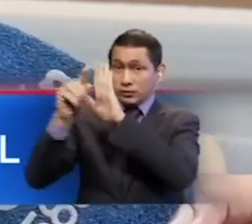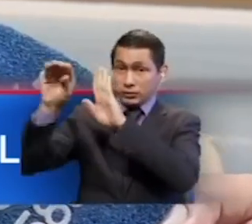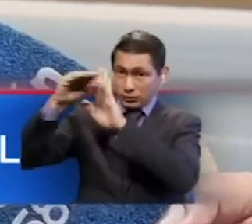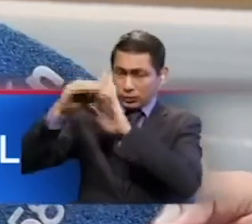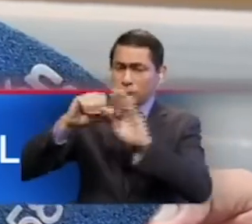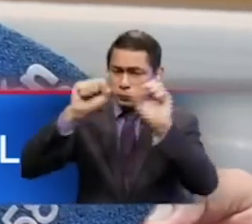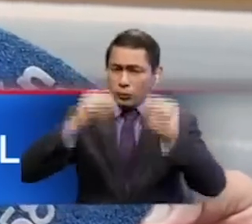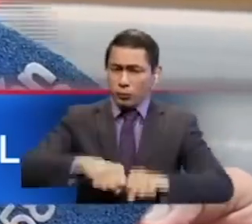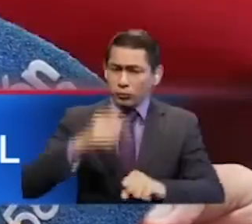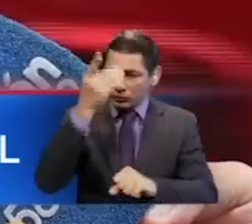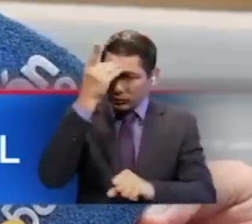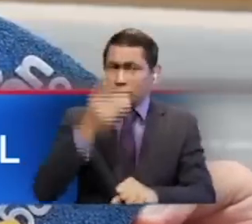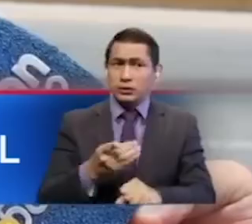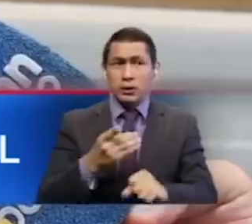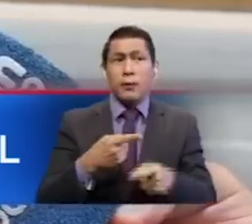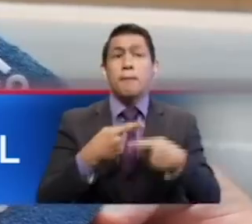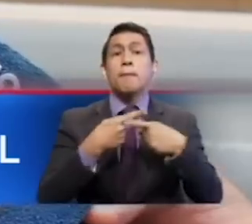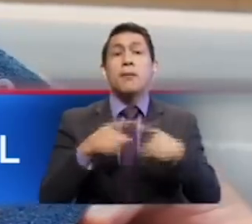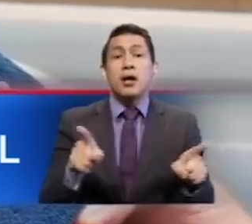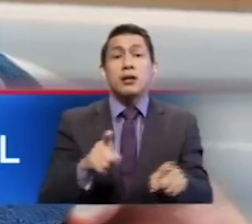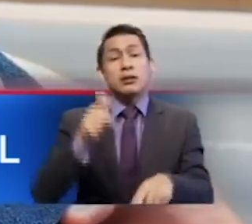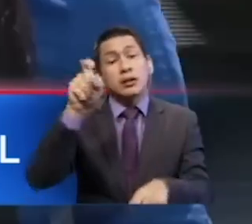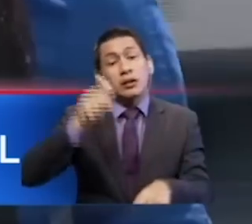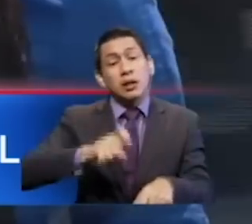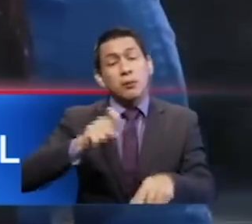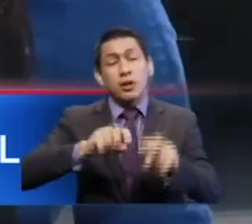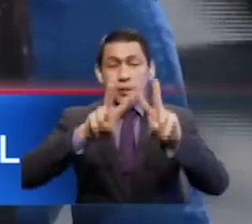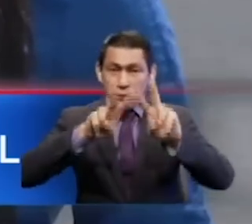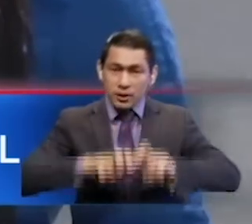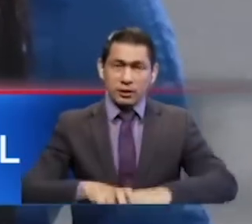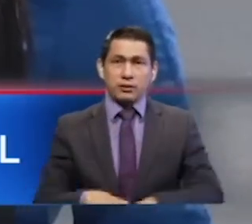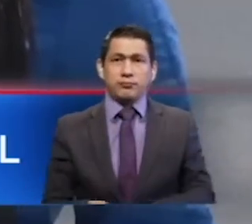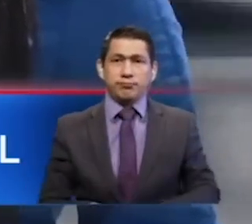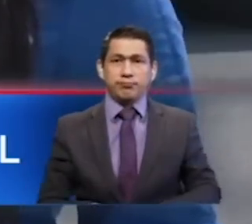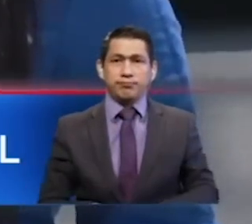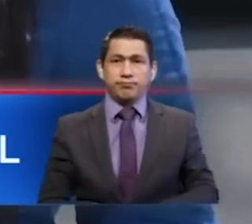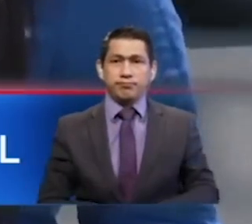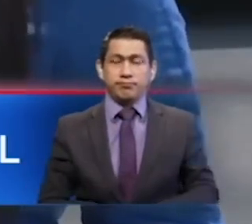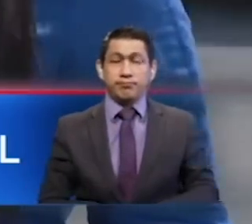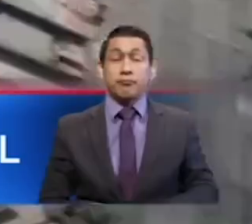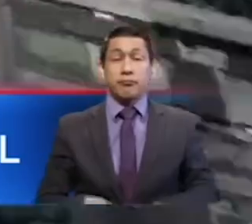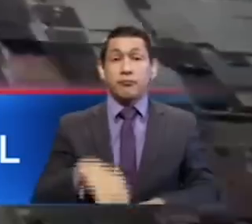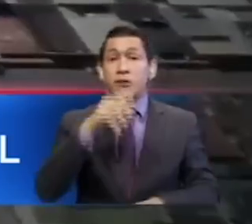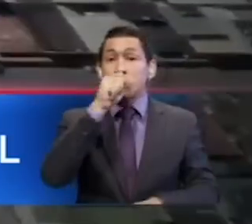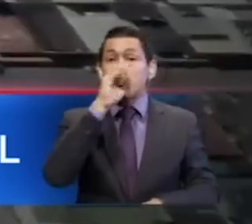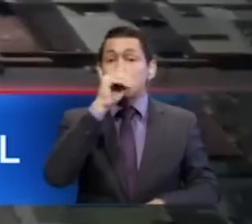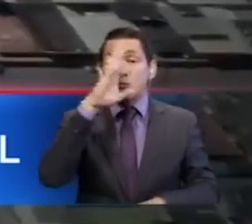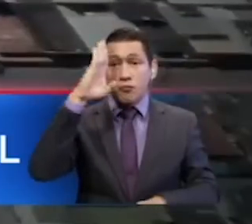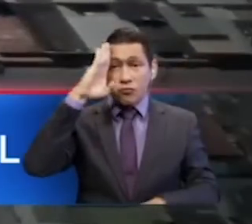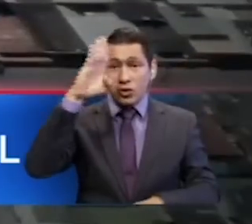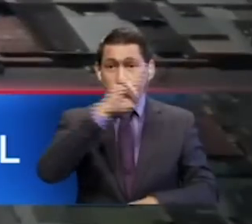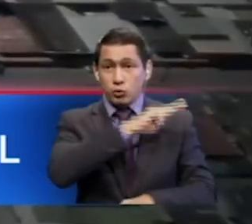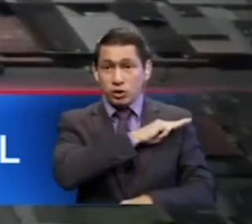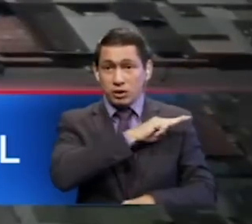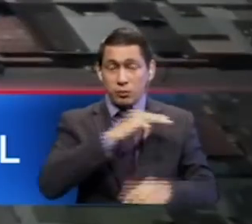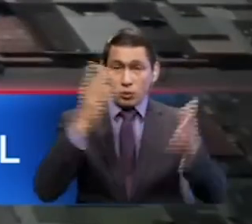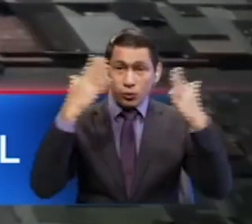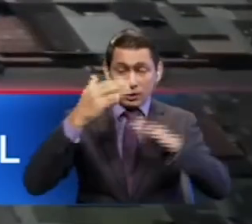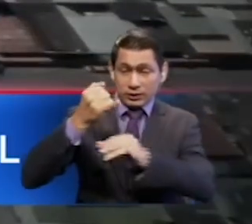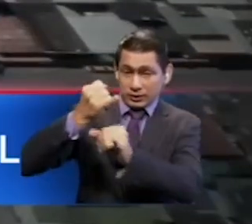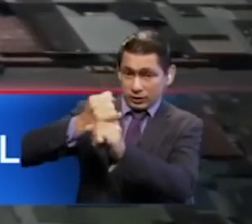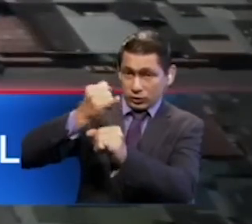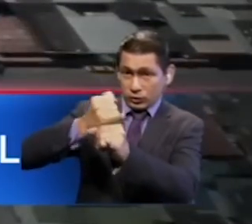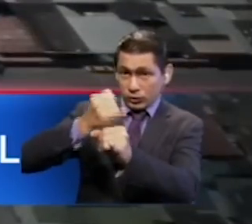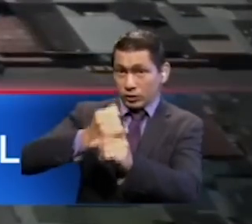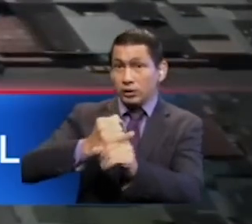ningún problema, pero si tenemos que realizar las sanciones, también lo haremos. Según cifras de la ATM, en ciertas zonas donde existe la presencia de radares,